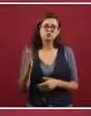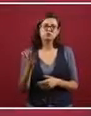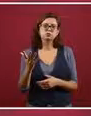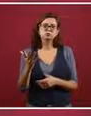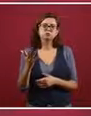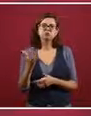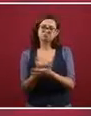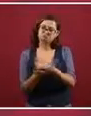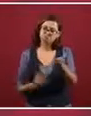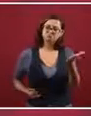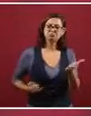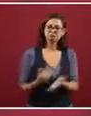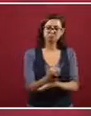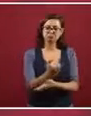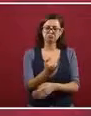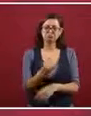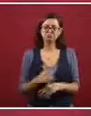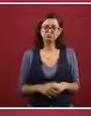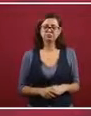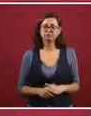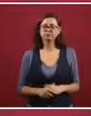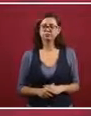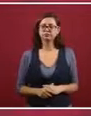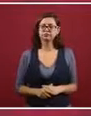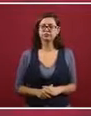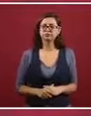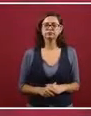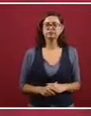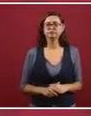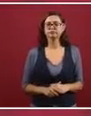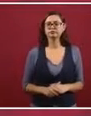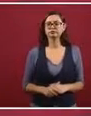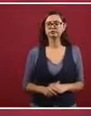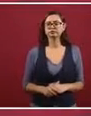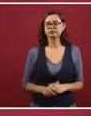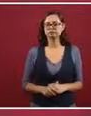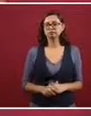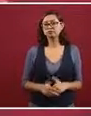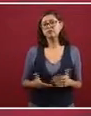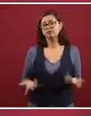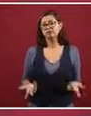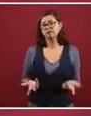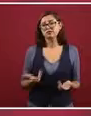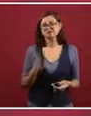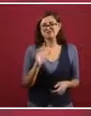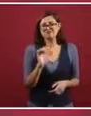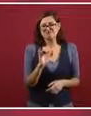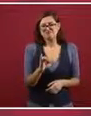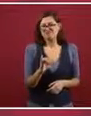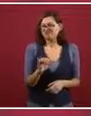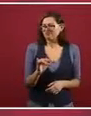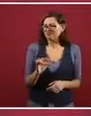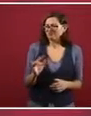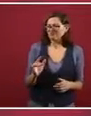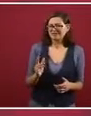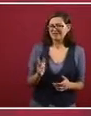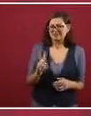conclusión sobre el asunto, ¿no? Porque sí, es una expresión de